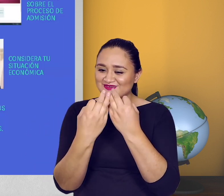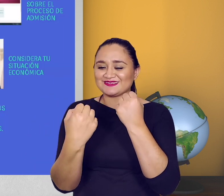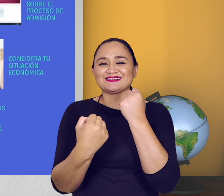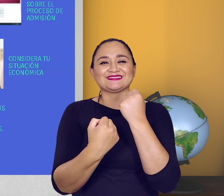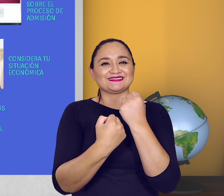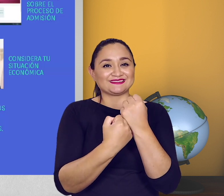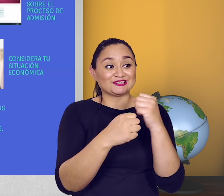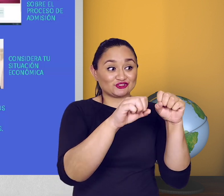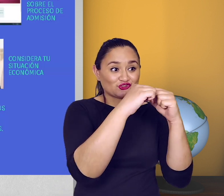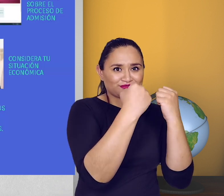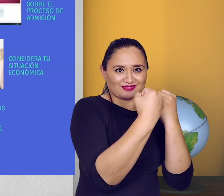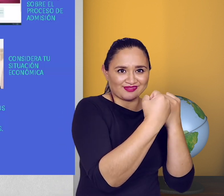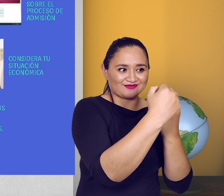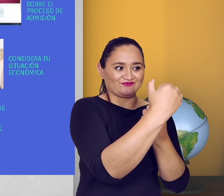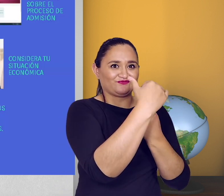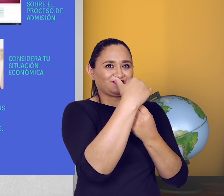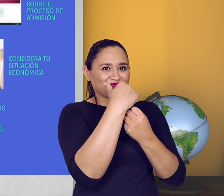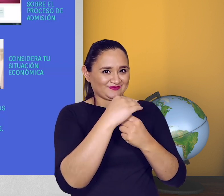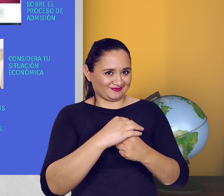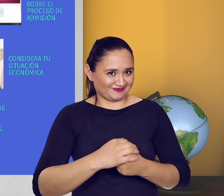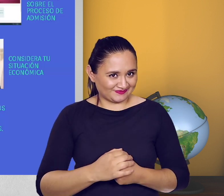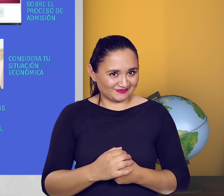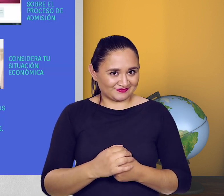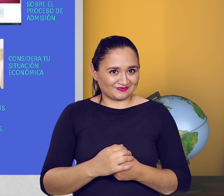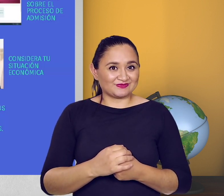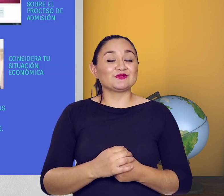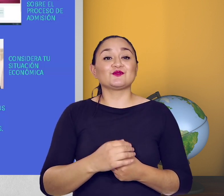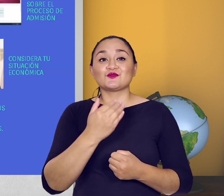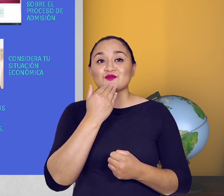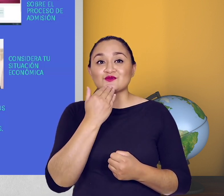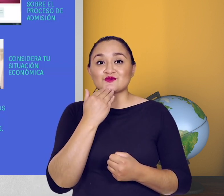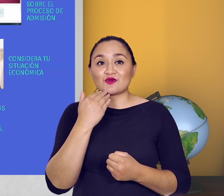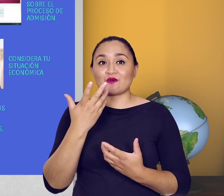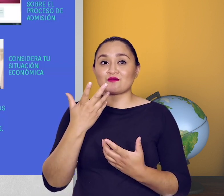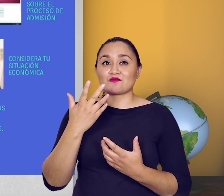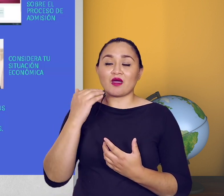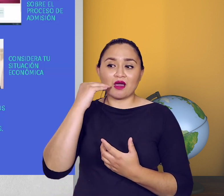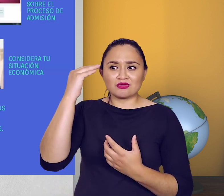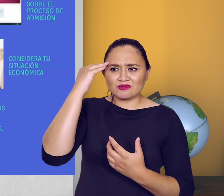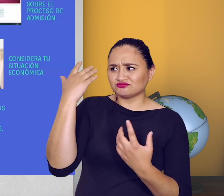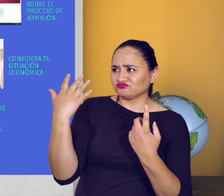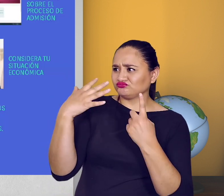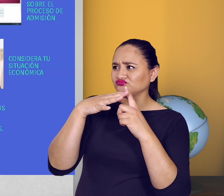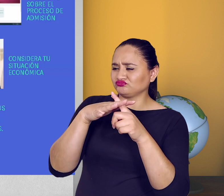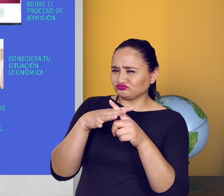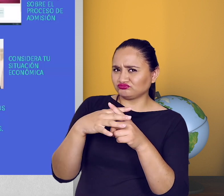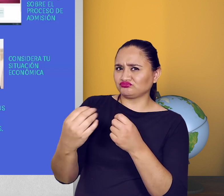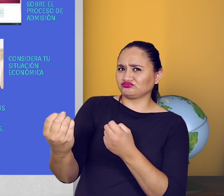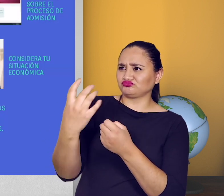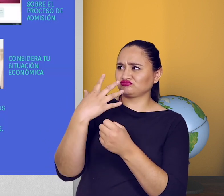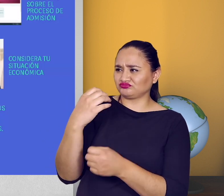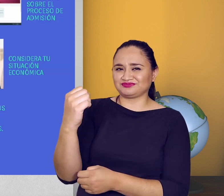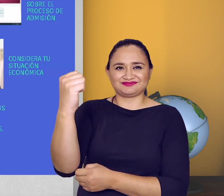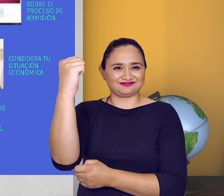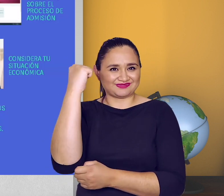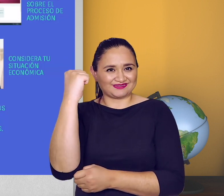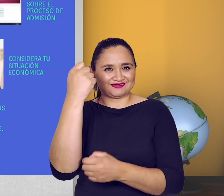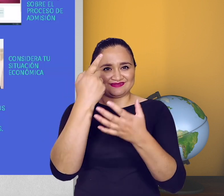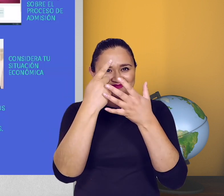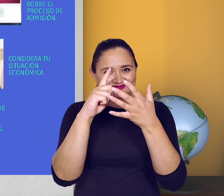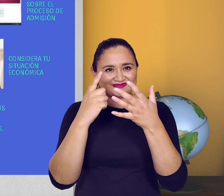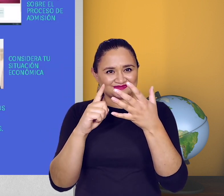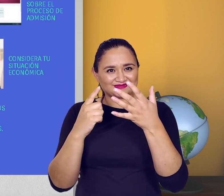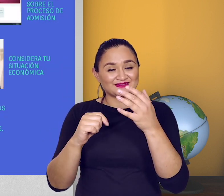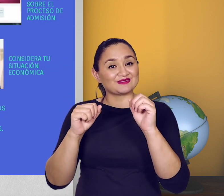el contexto social que con un enfoque intergeneracional inclusivo de derecho entre